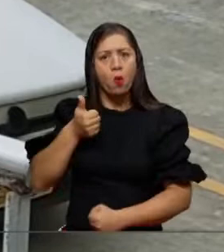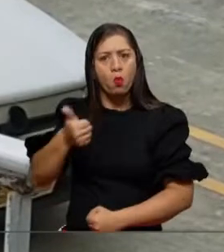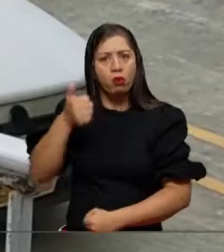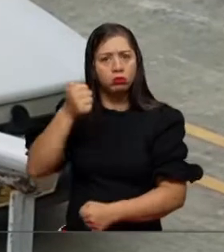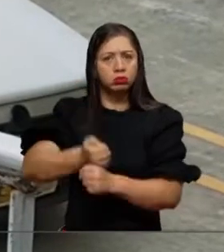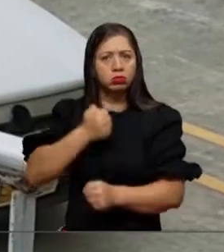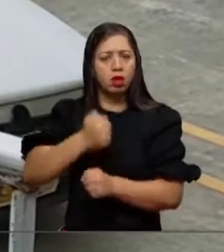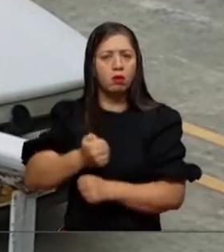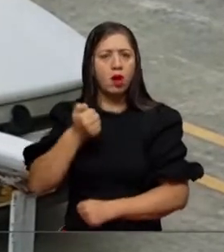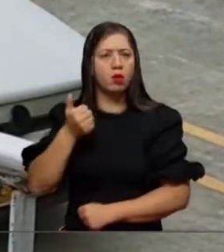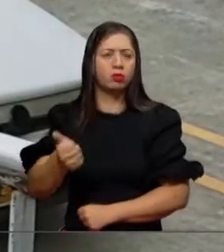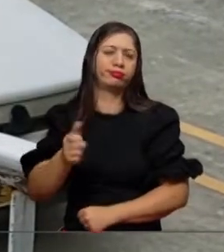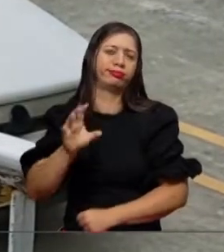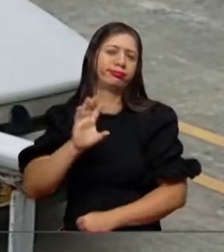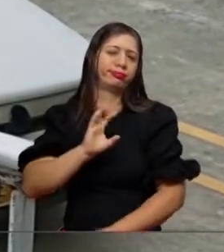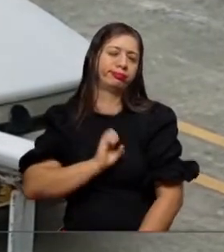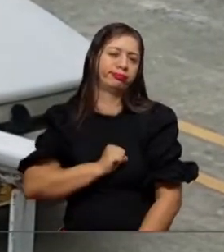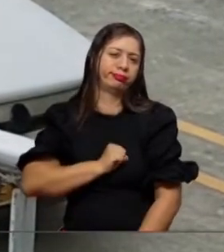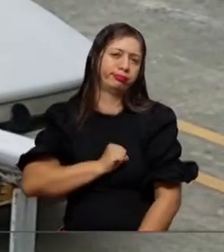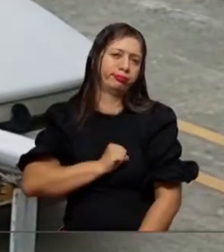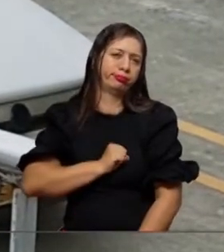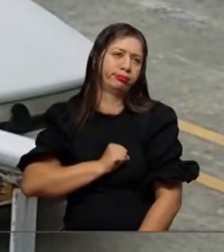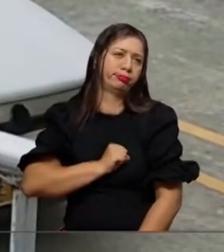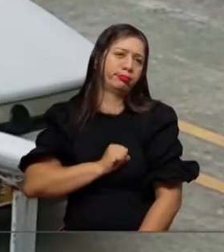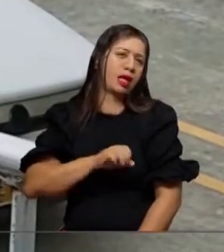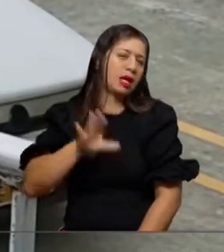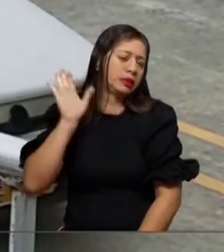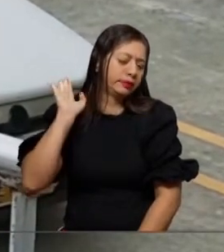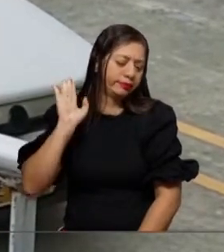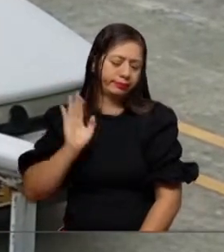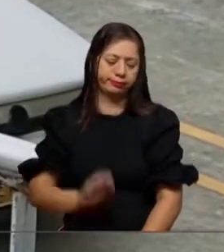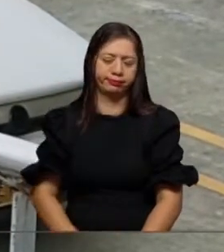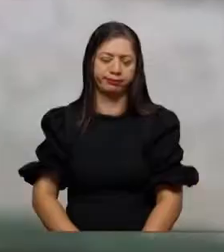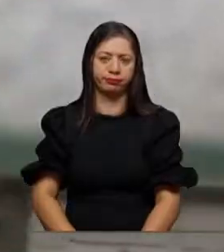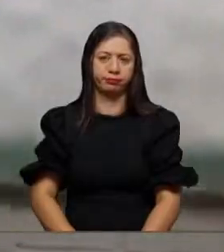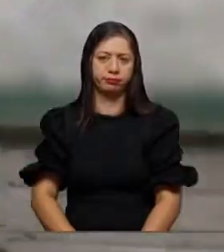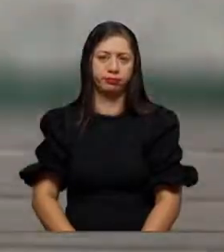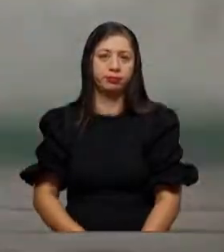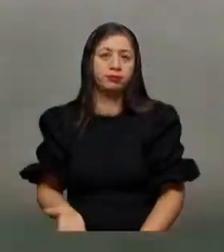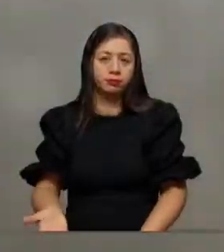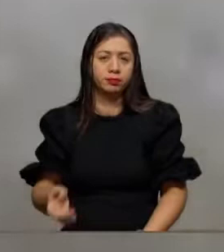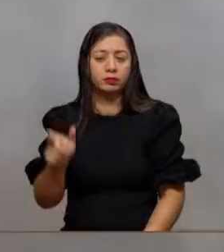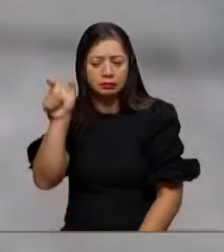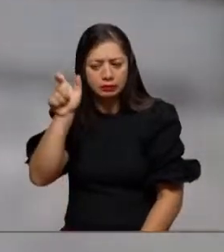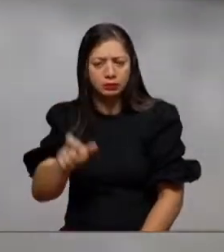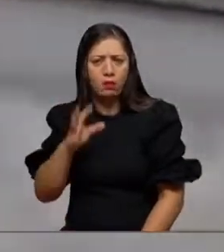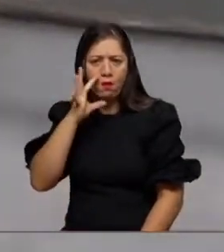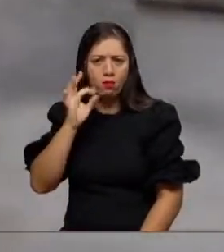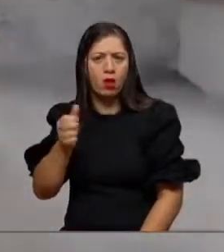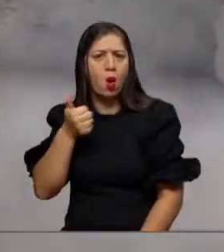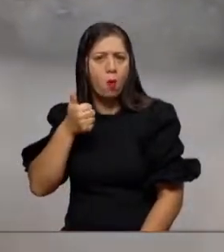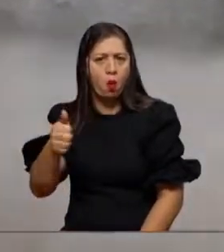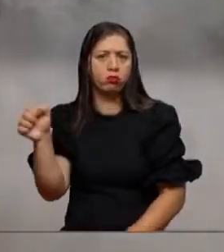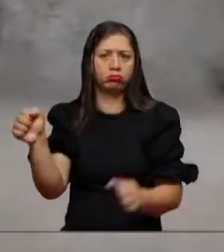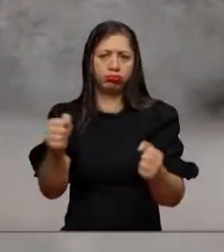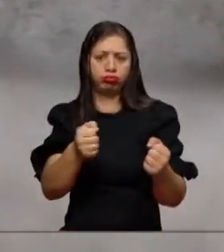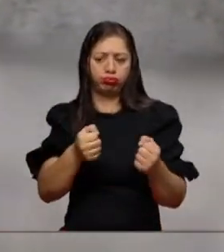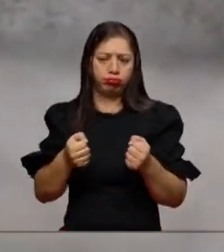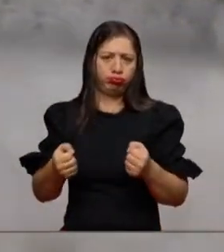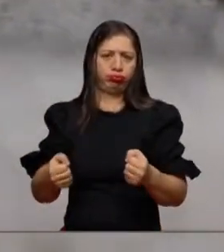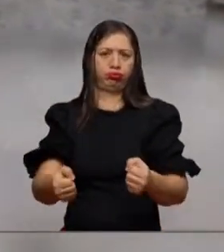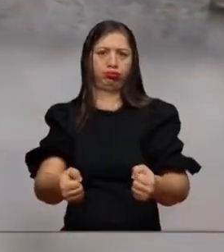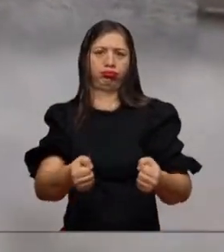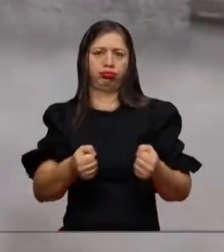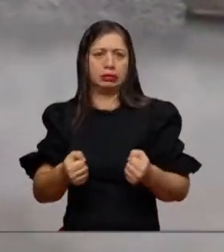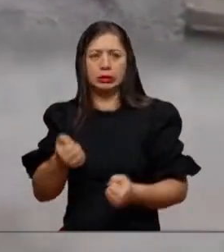y desafortunadamente las cosas, eso es así, pero el hombre era un buen piloto, muy buen piloto. Aún no se